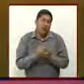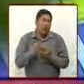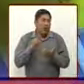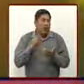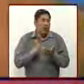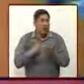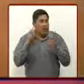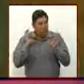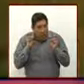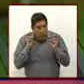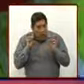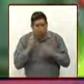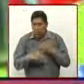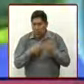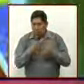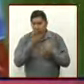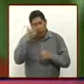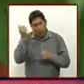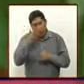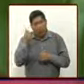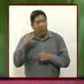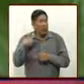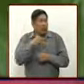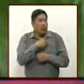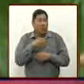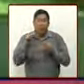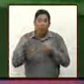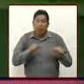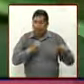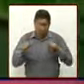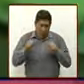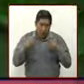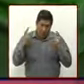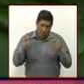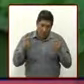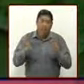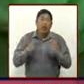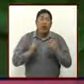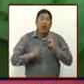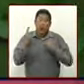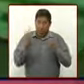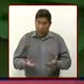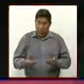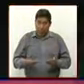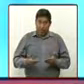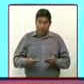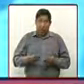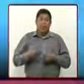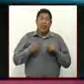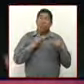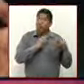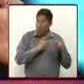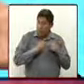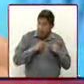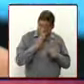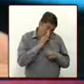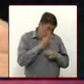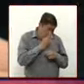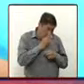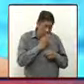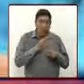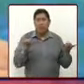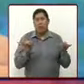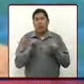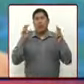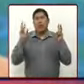en la medida en que vayamos coordinando, esto va a mejorar. Estamos tomando acciones, evidentemente, pero también hay algo acá que es la especulación, así como se da en